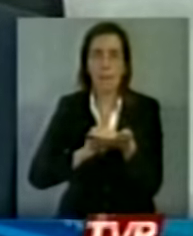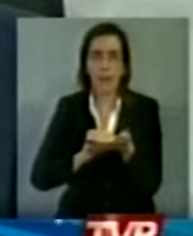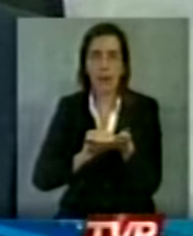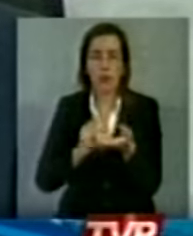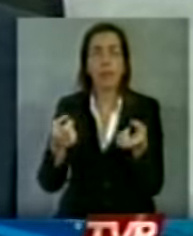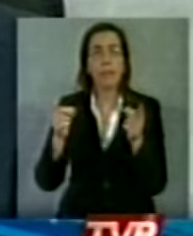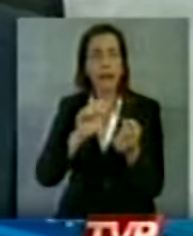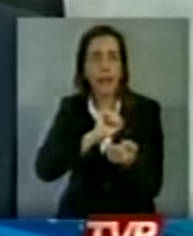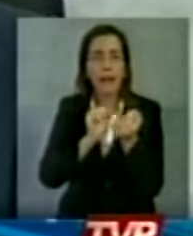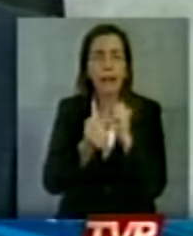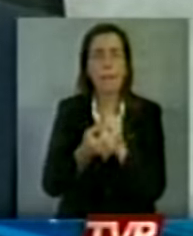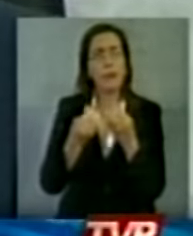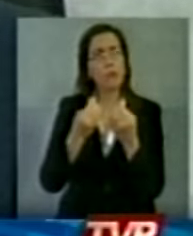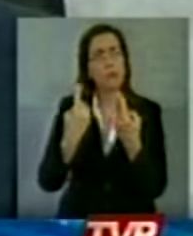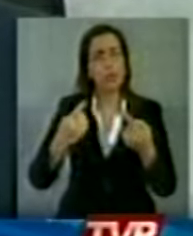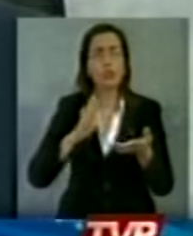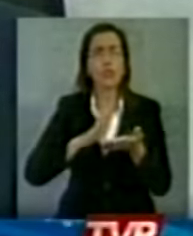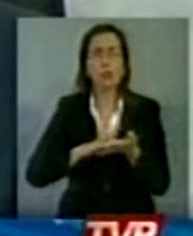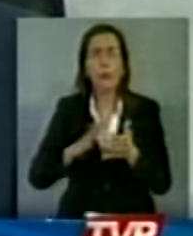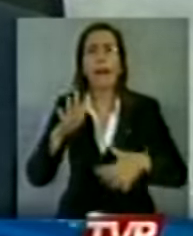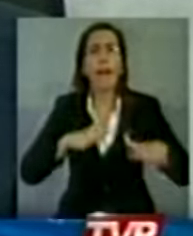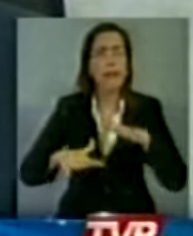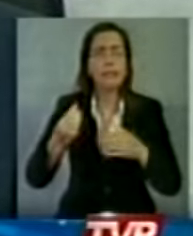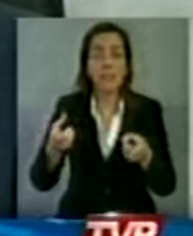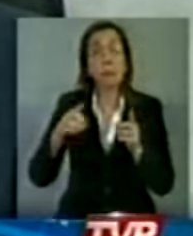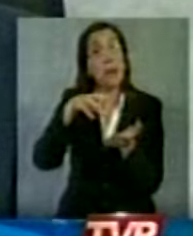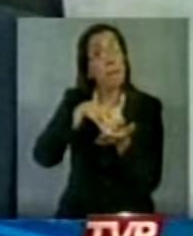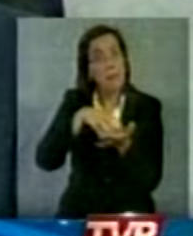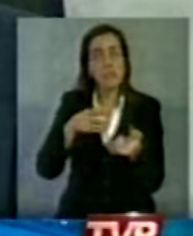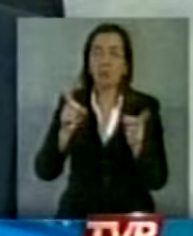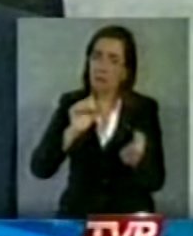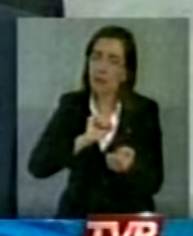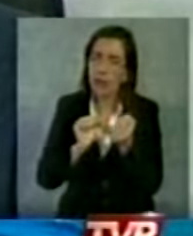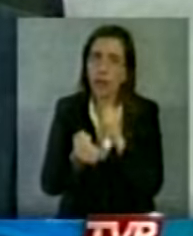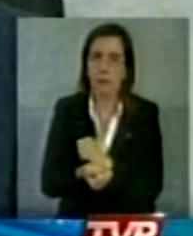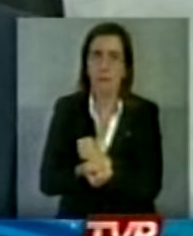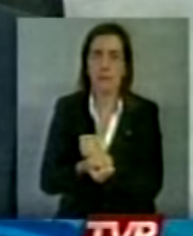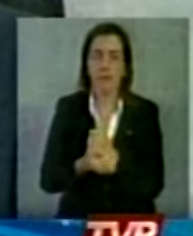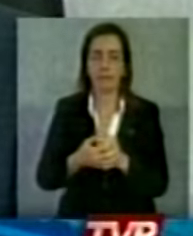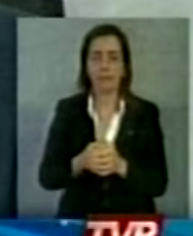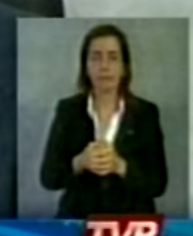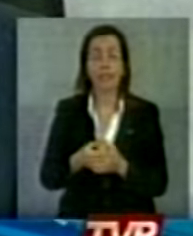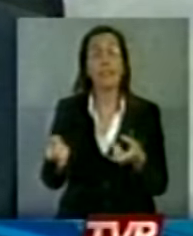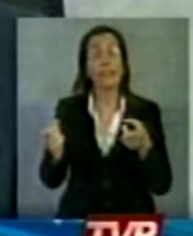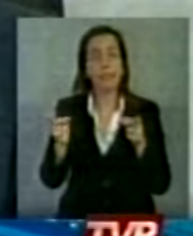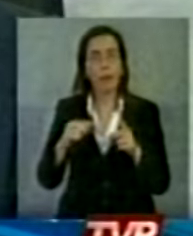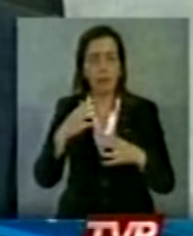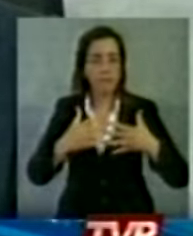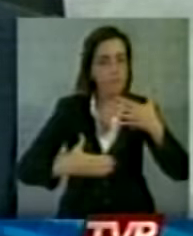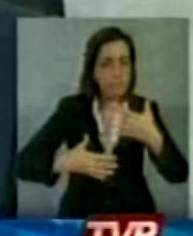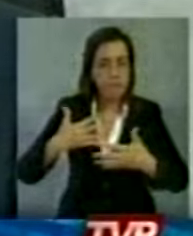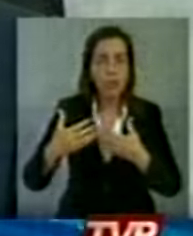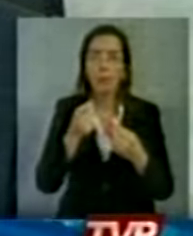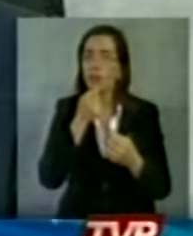estructuras de habilidades y la organización de las empresas. A través de tales cambios también se producen alteraciones